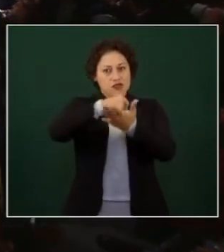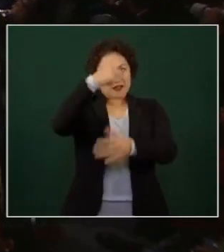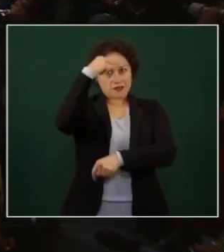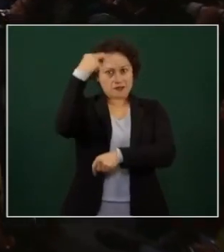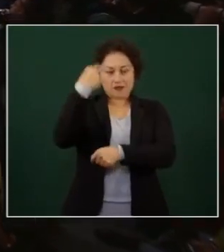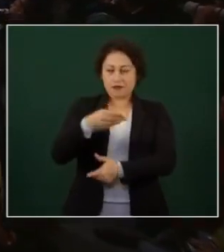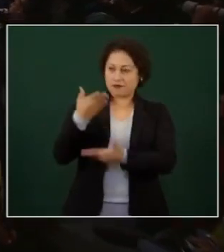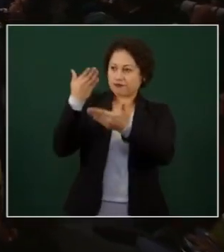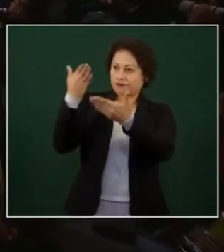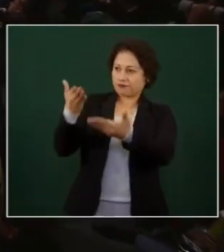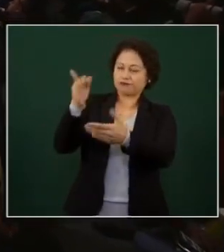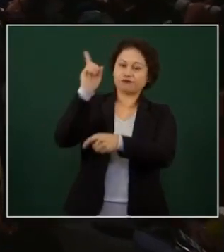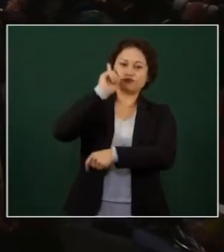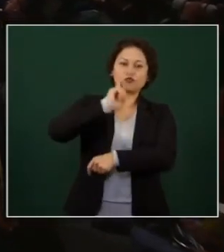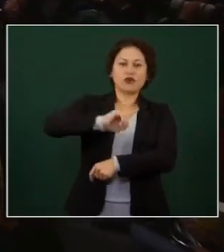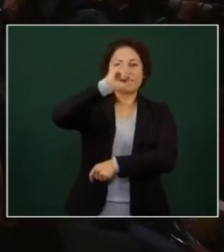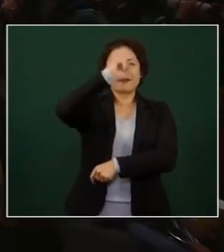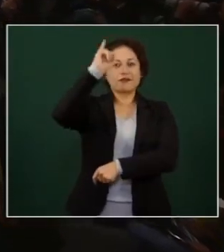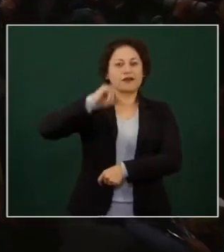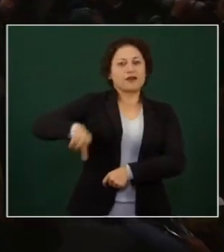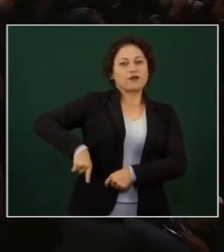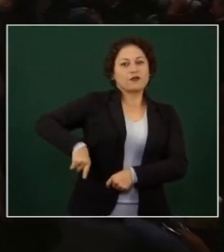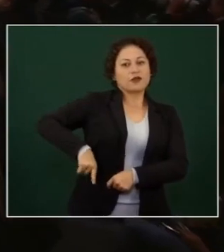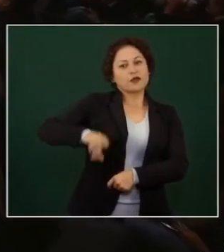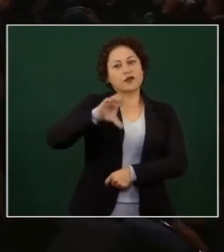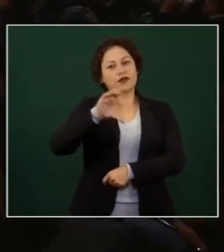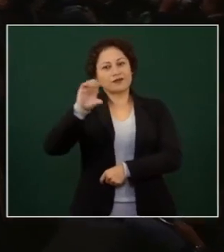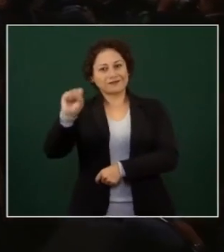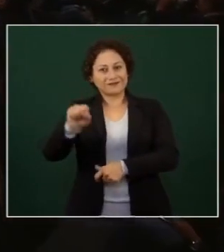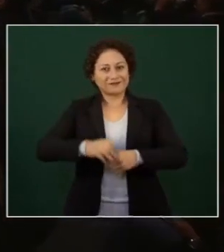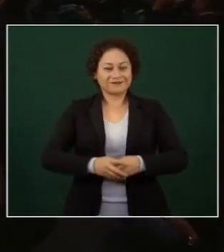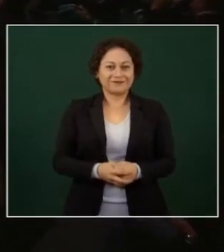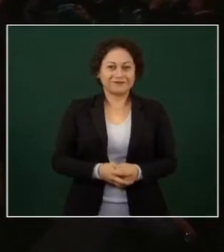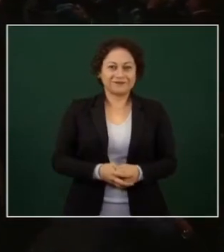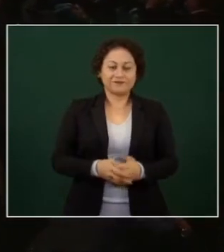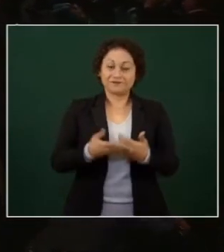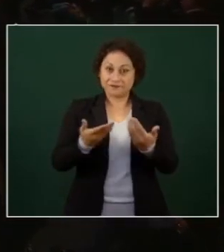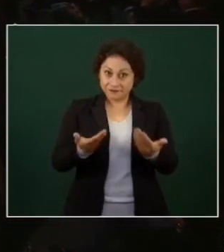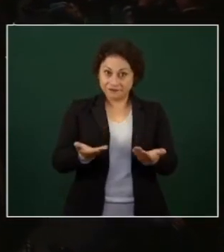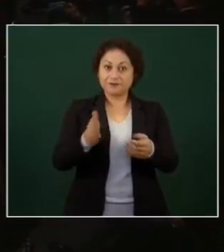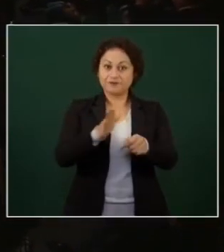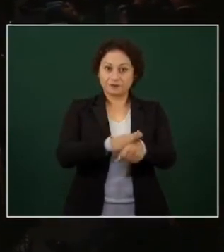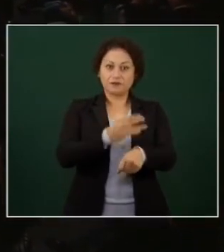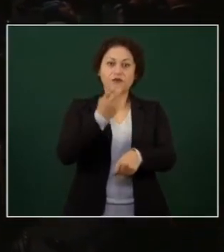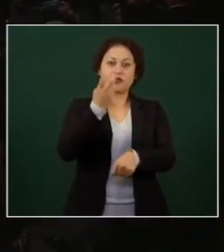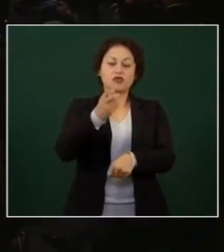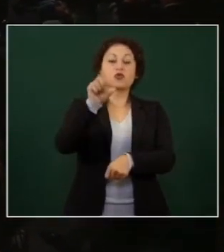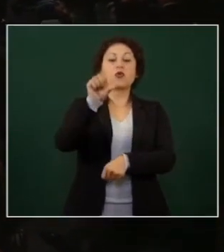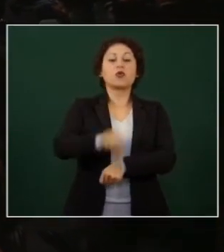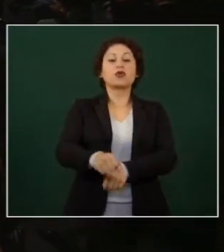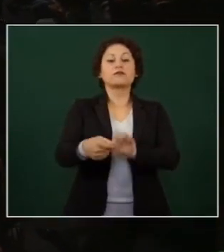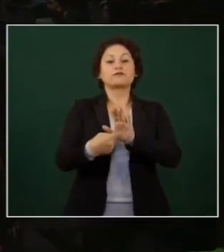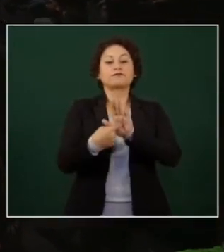jefa de gobierno, Claudia Sheinbaum, y les vamos a informar.